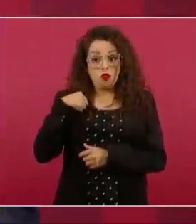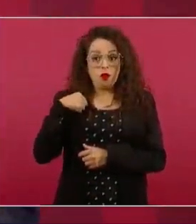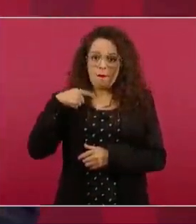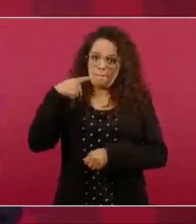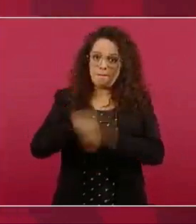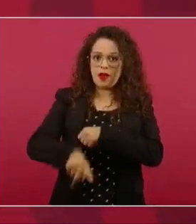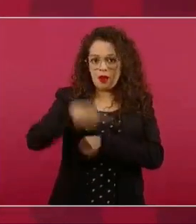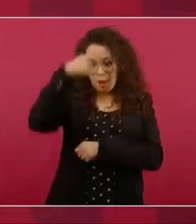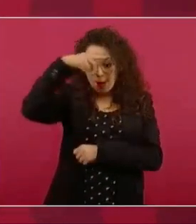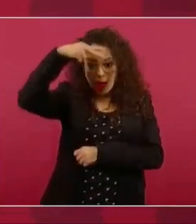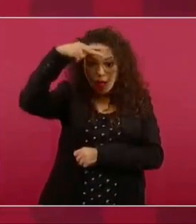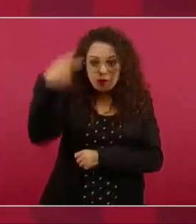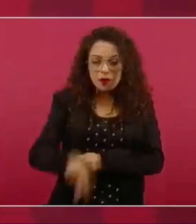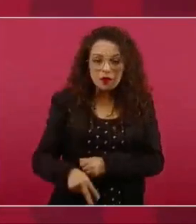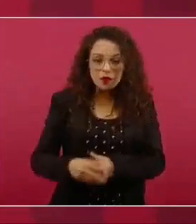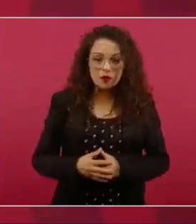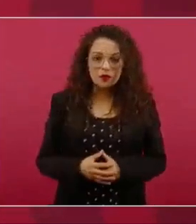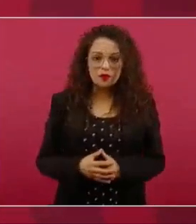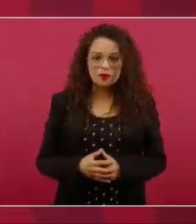Su hijo,